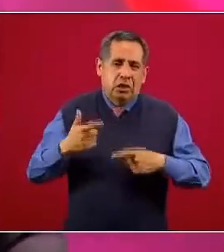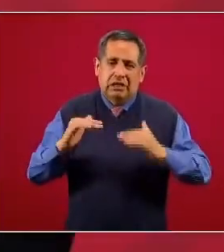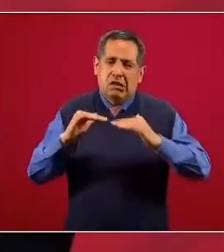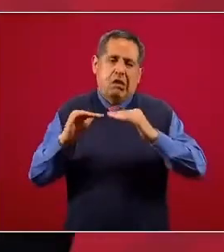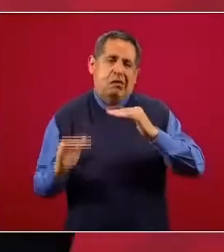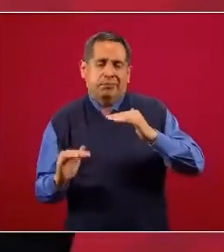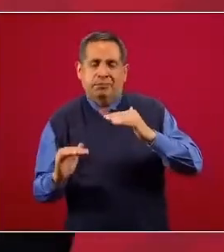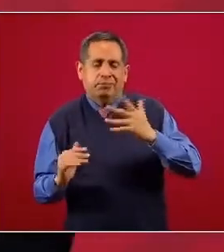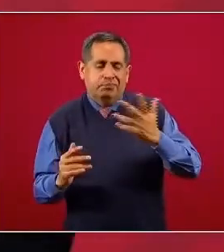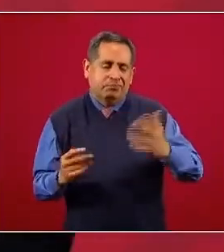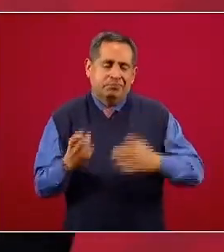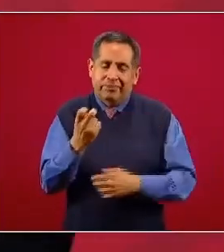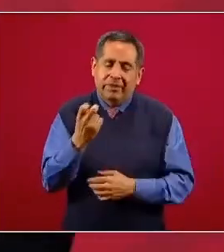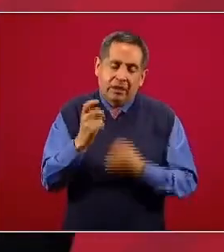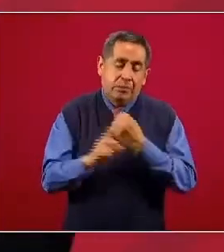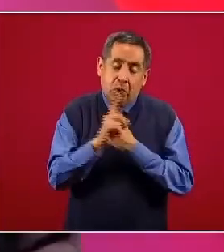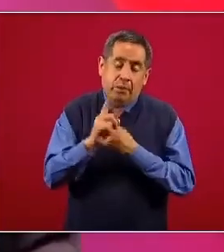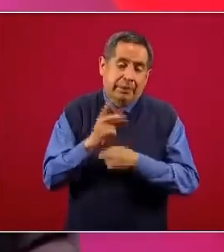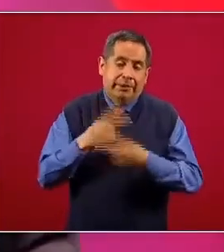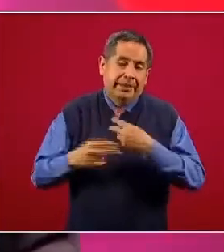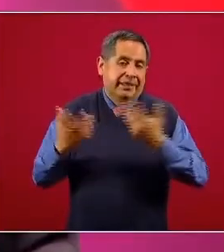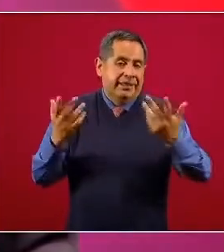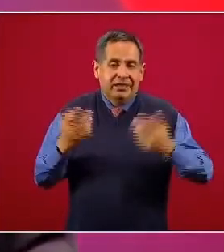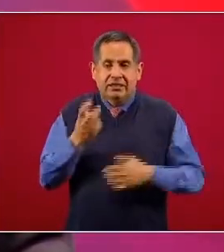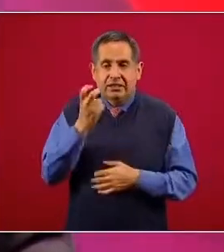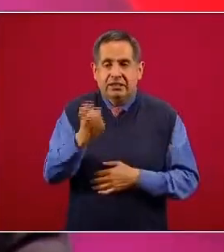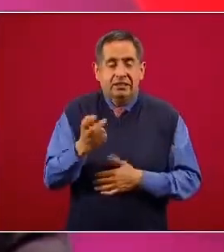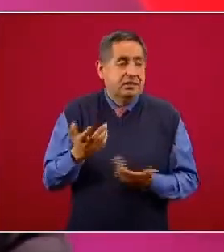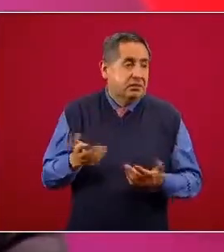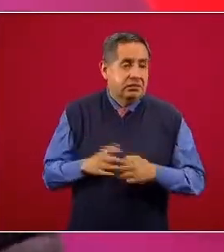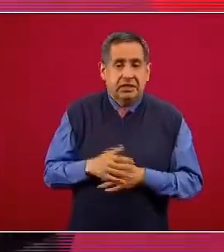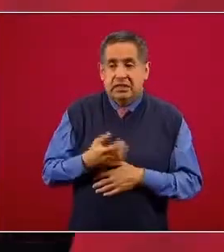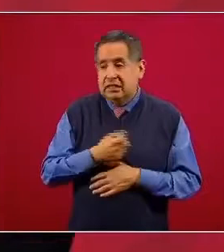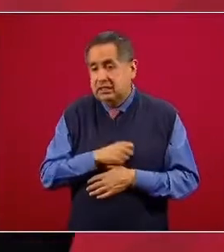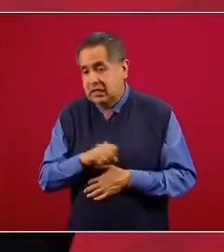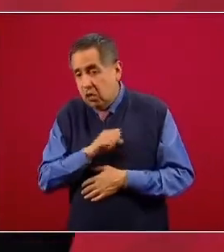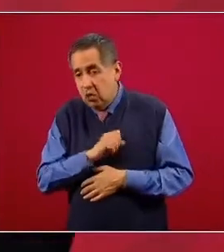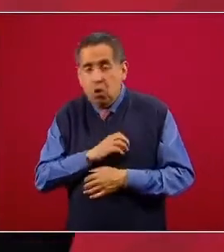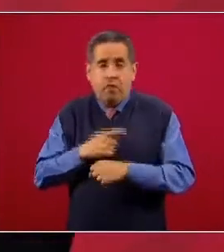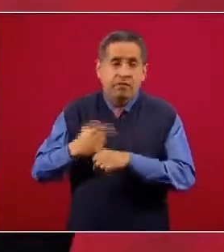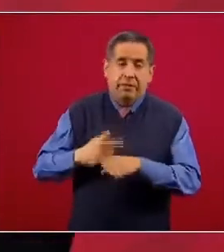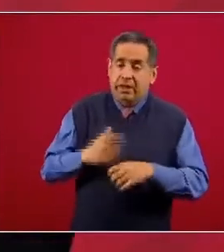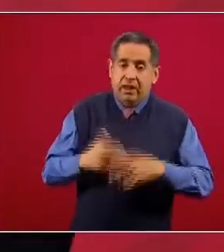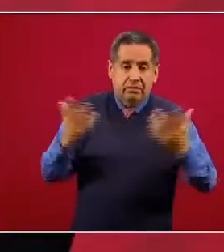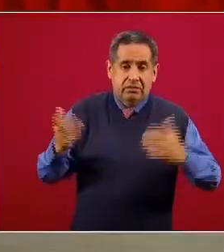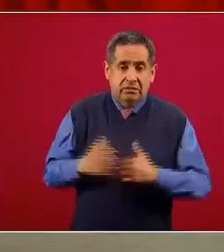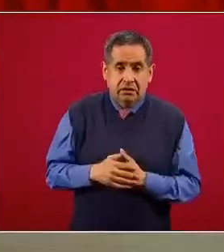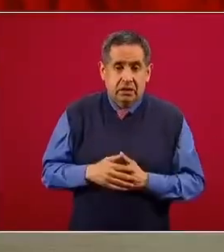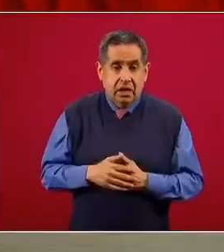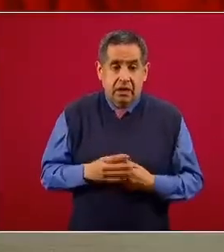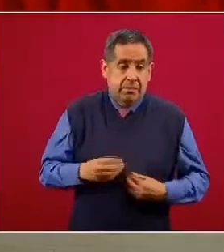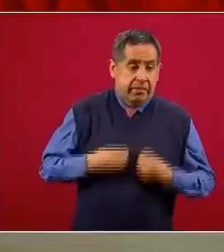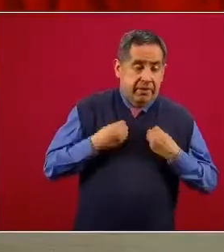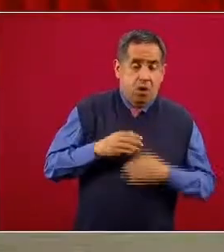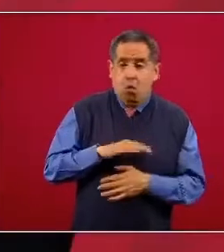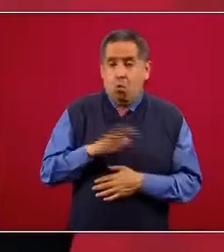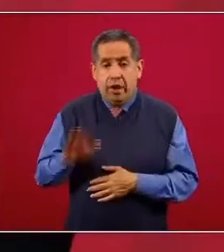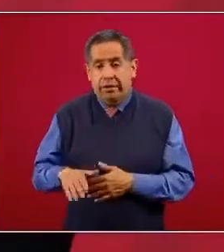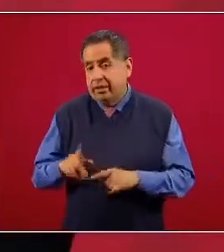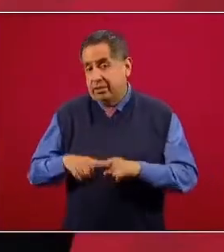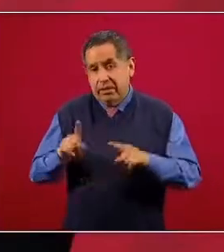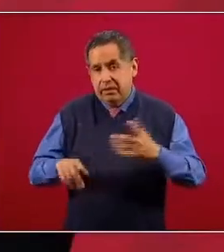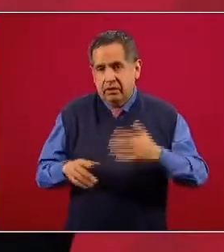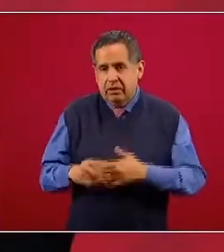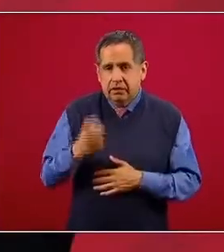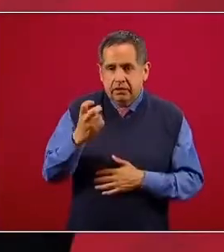el elemento fundamental que determina o la salud o la enfermedad, o la vida o la muerte. Y